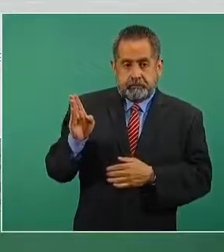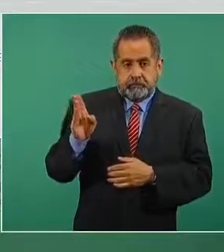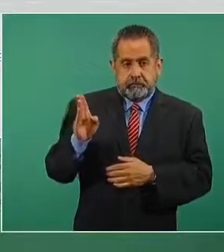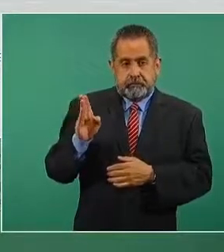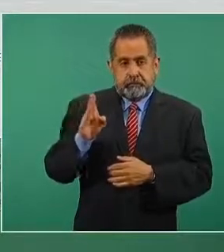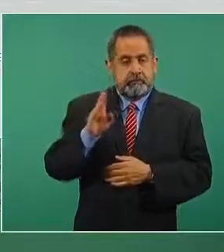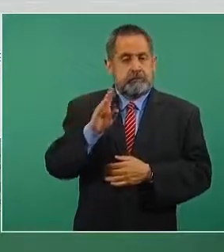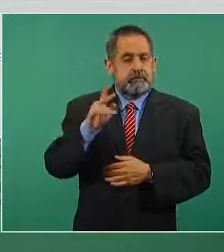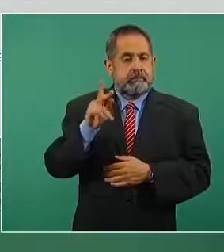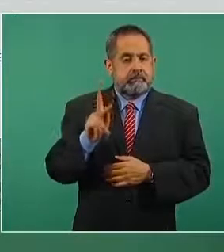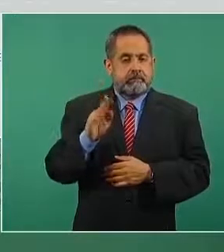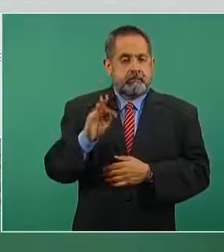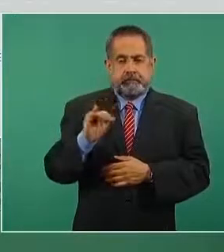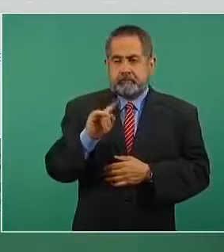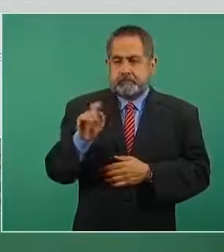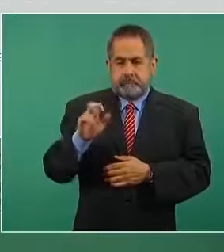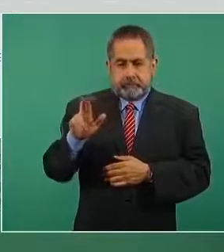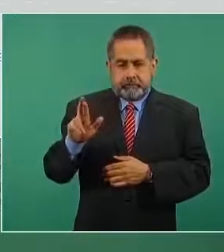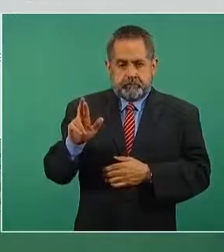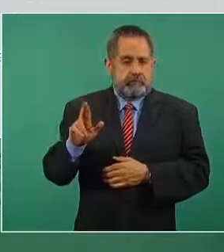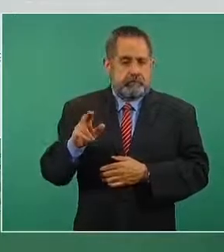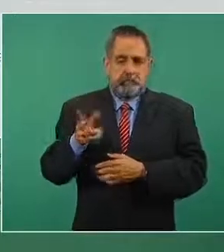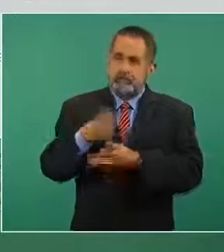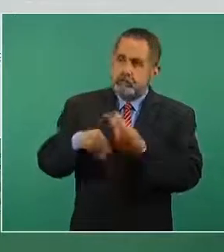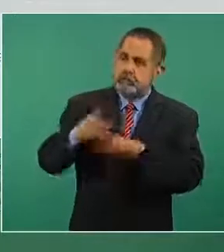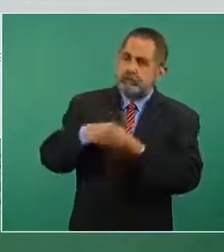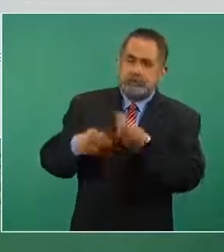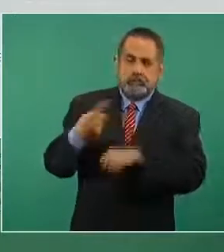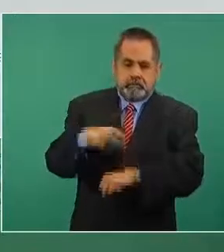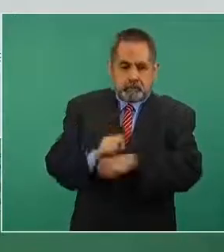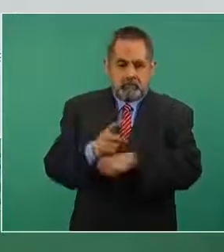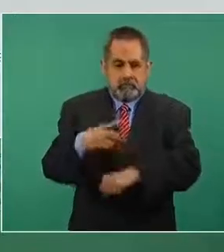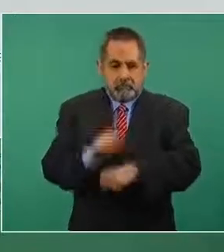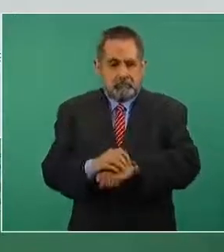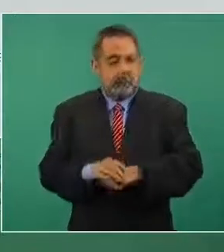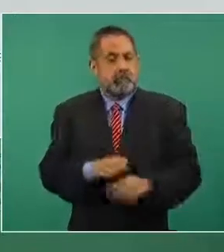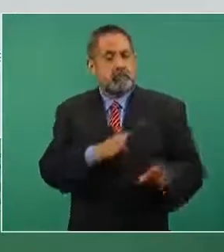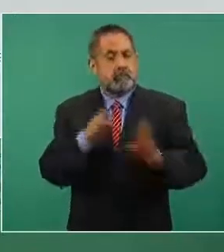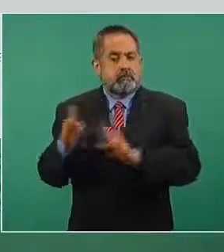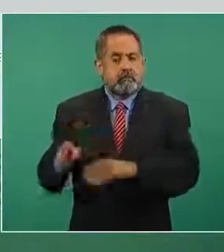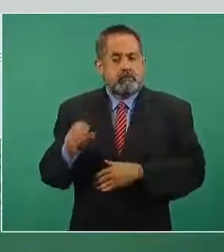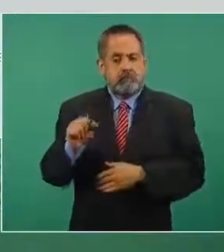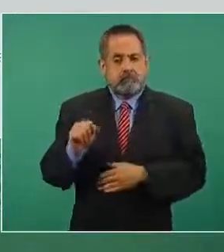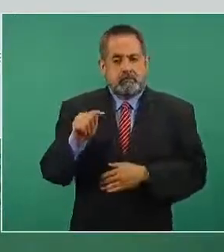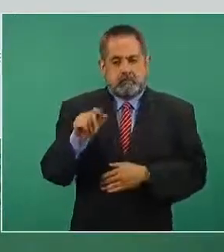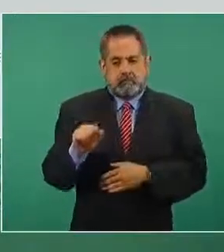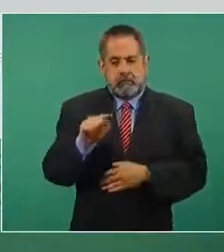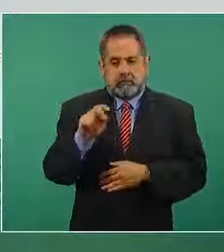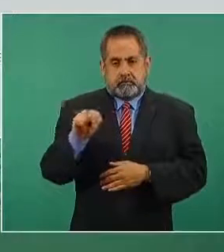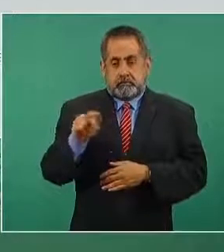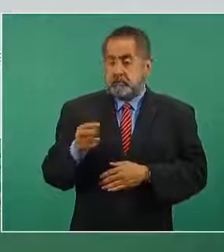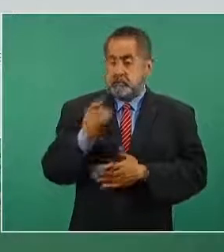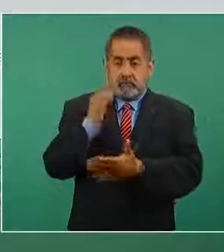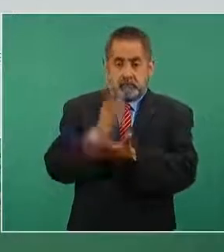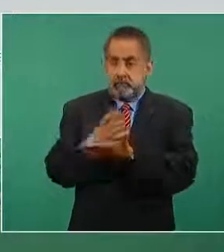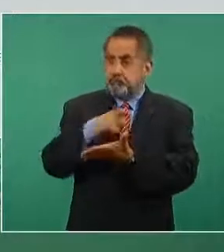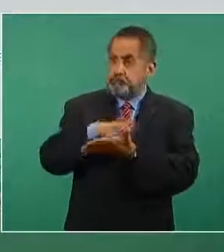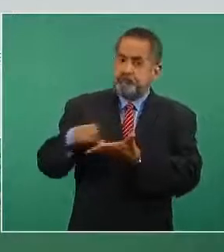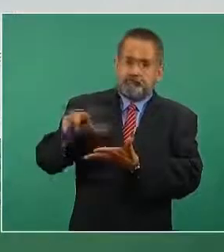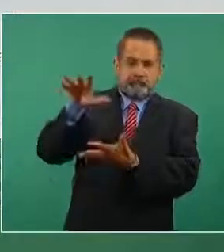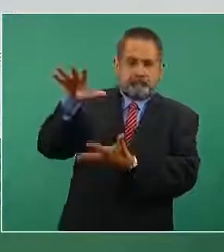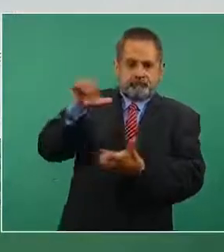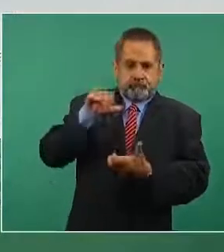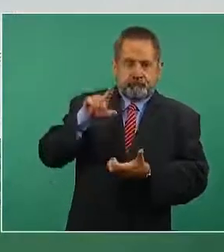3.222.385 la vacuna de Pfizer-BioNTech, con estos abastecimientos semanales. La vacuna de AstraZeneca, este fue un embarque específico que fue comprado al